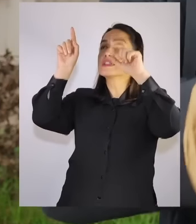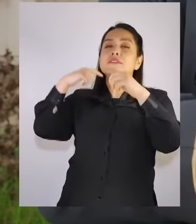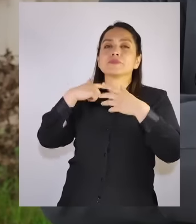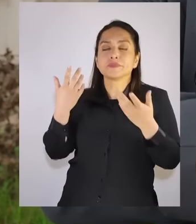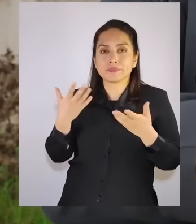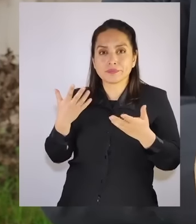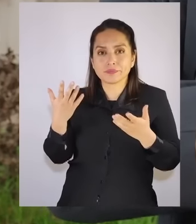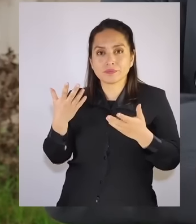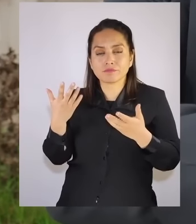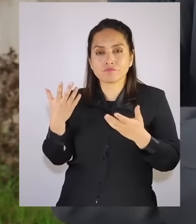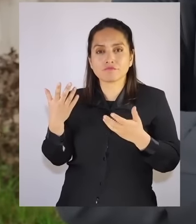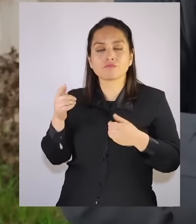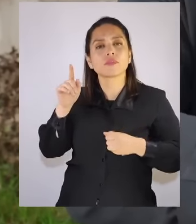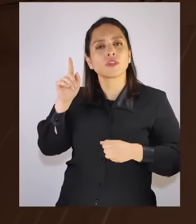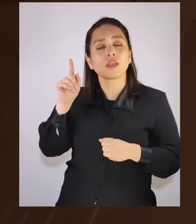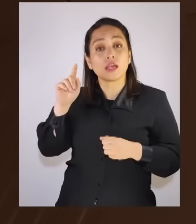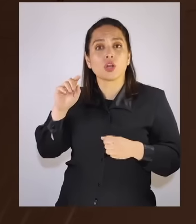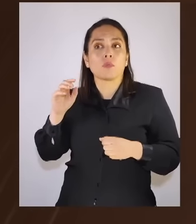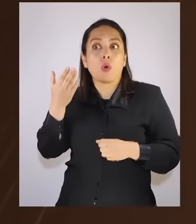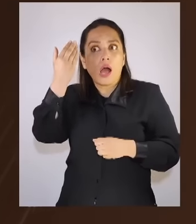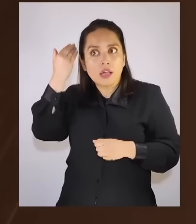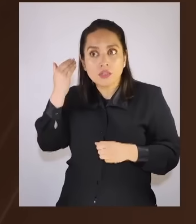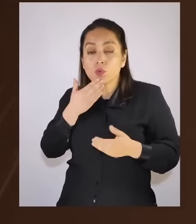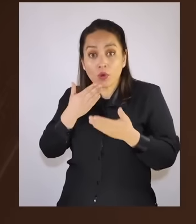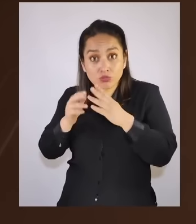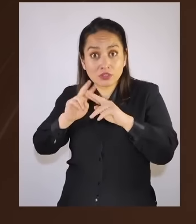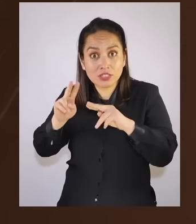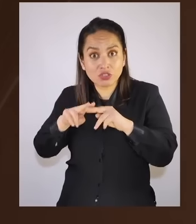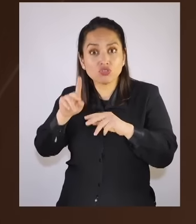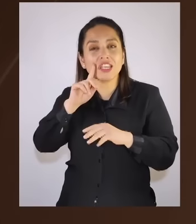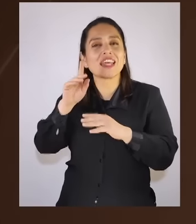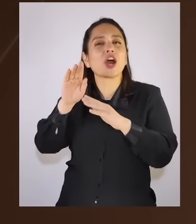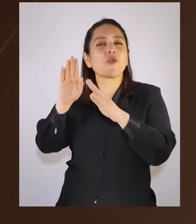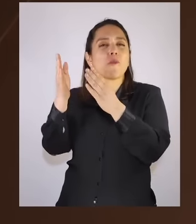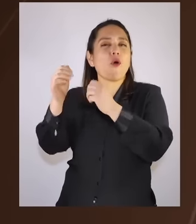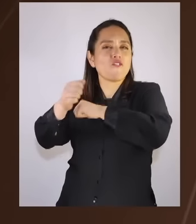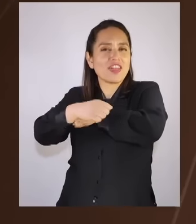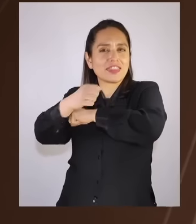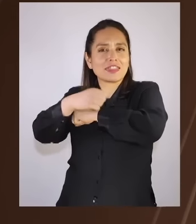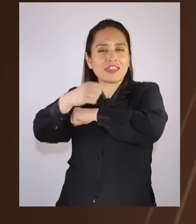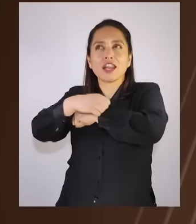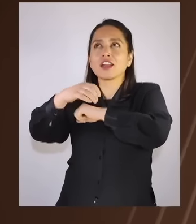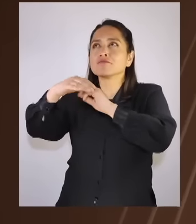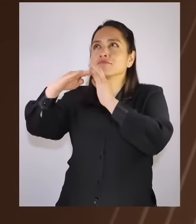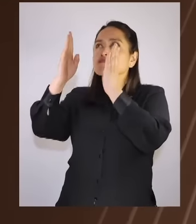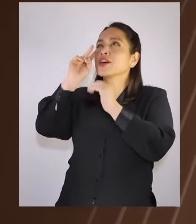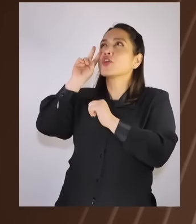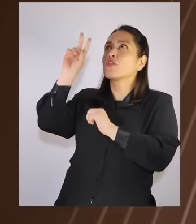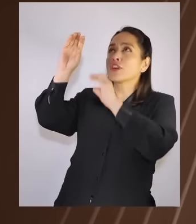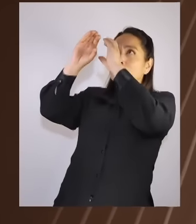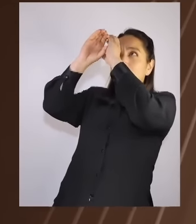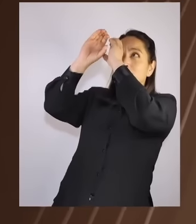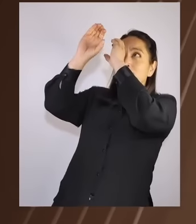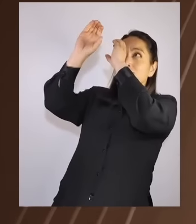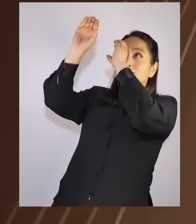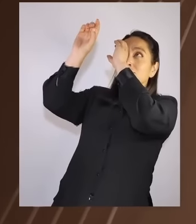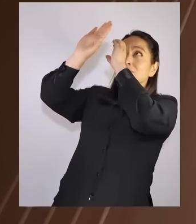es, originalmente habría tenido una ventana que hubiera permitido el observar desde el telescopio el